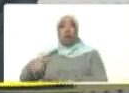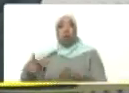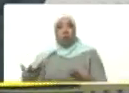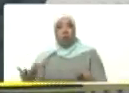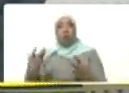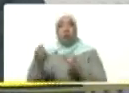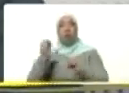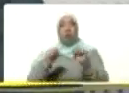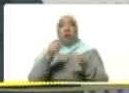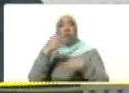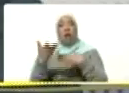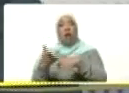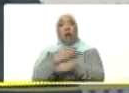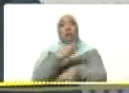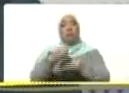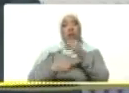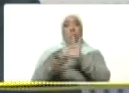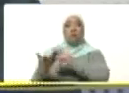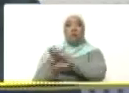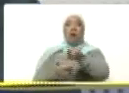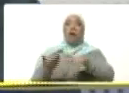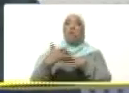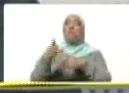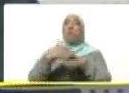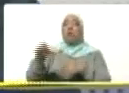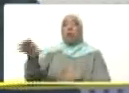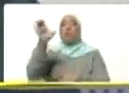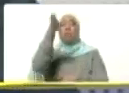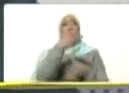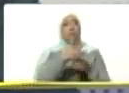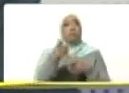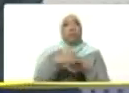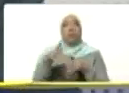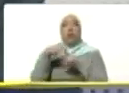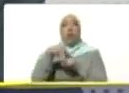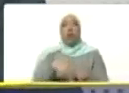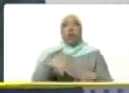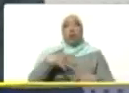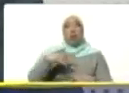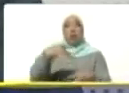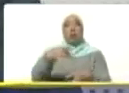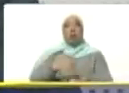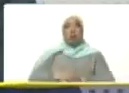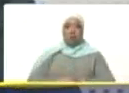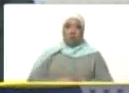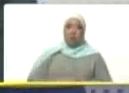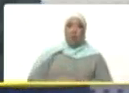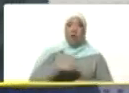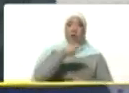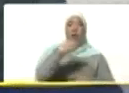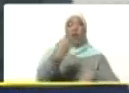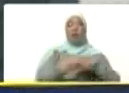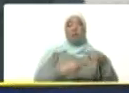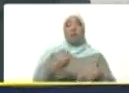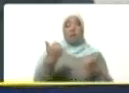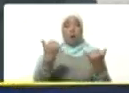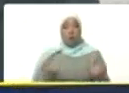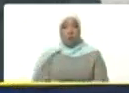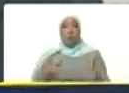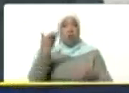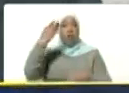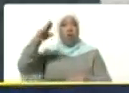el poder de desafiar a cualquiera que se enfrenta a sus intereses. So revolutionary Cuba, de manera que la